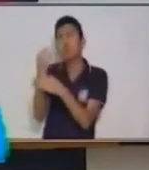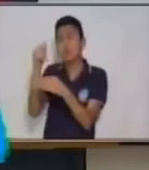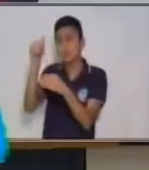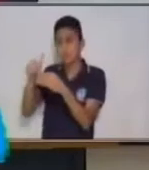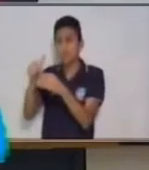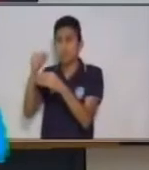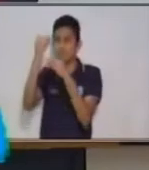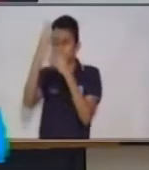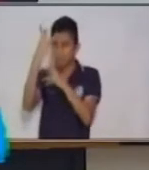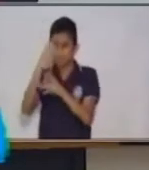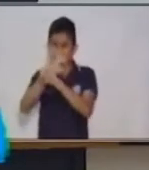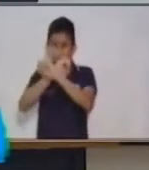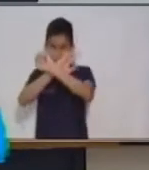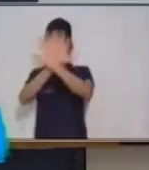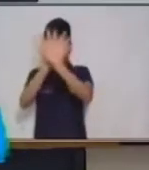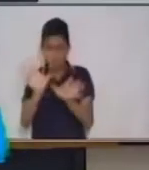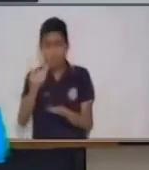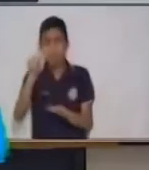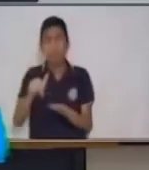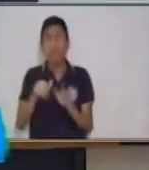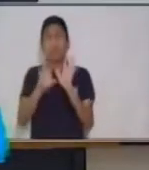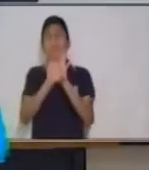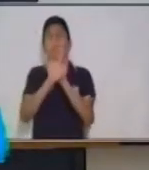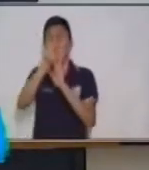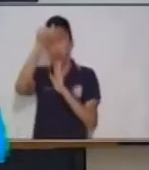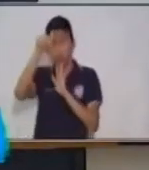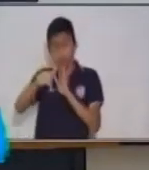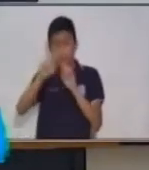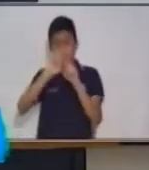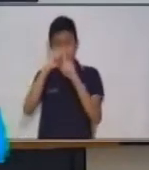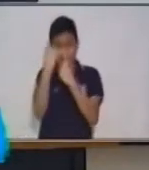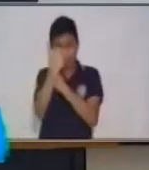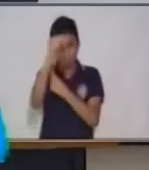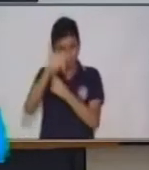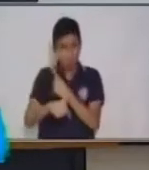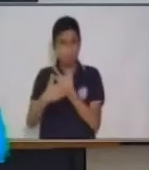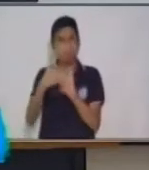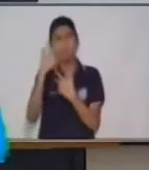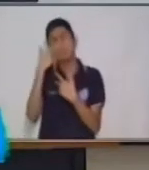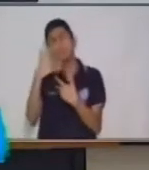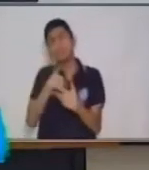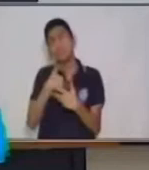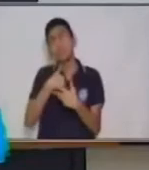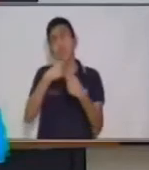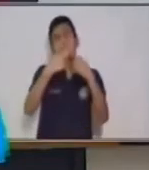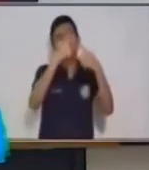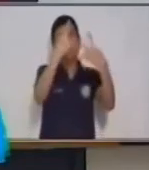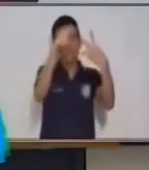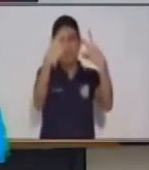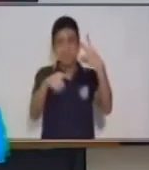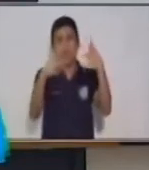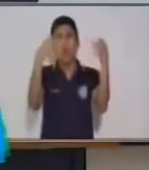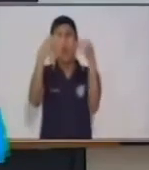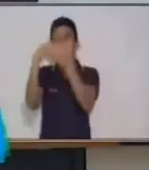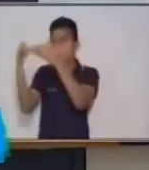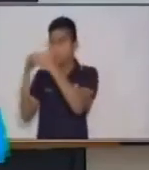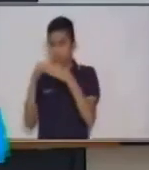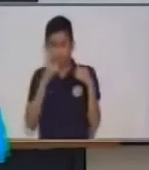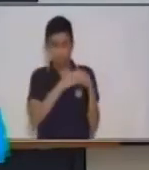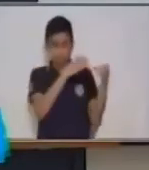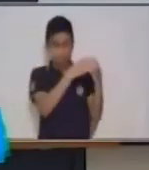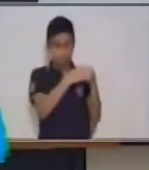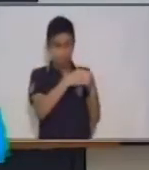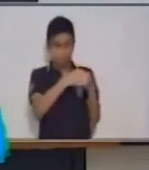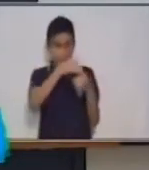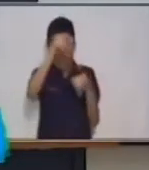hacer una aclaración. Por ejemplo, en este caso vamos a formar nosotros varios conjuntos. ¿Por qué? Aquí nos